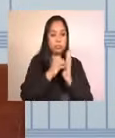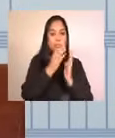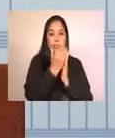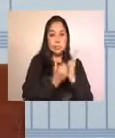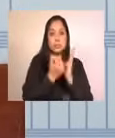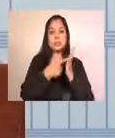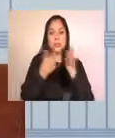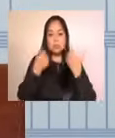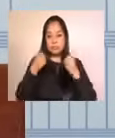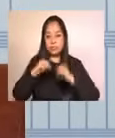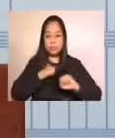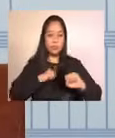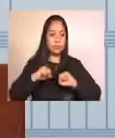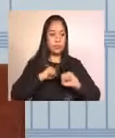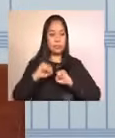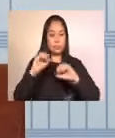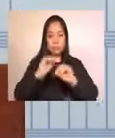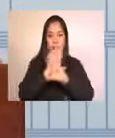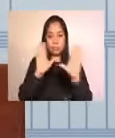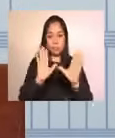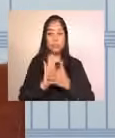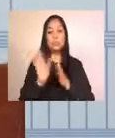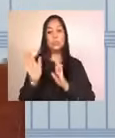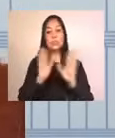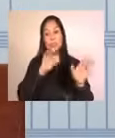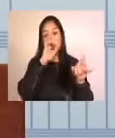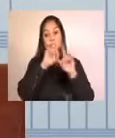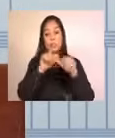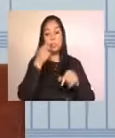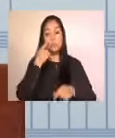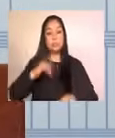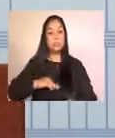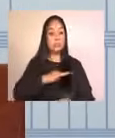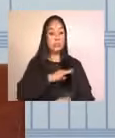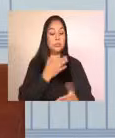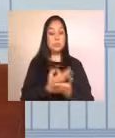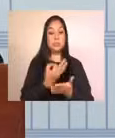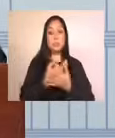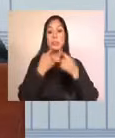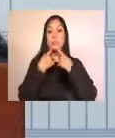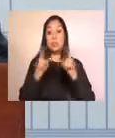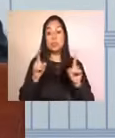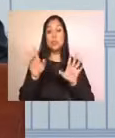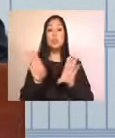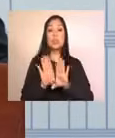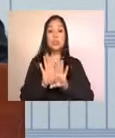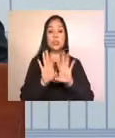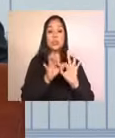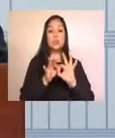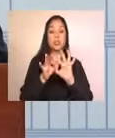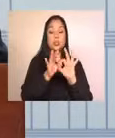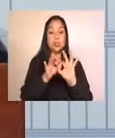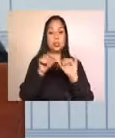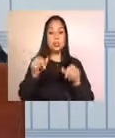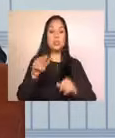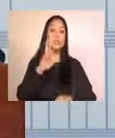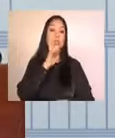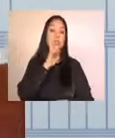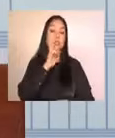acciones de transparencia. Dentro de ellas, pues, el Ministerio de Finanzas Públicas como órgano rector de la Hacienda